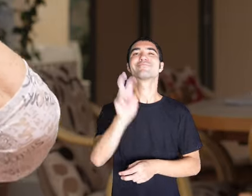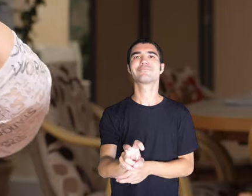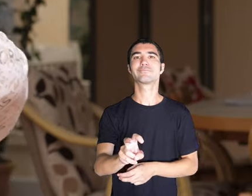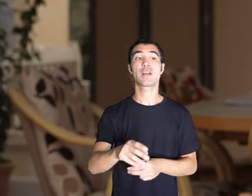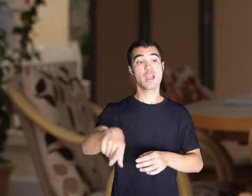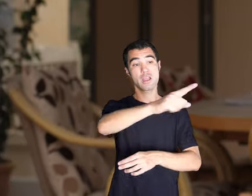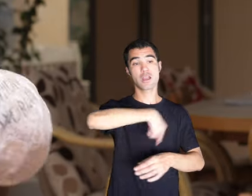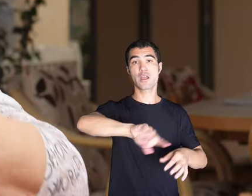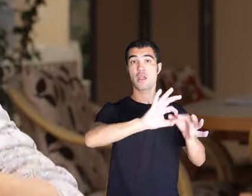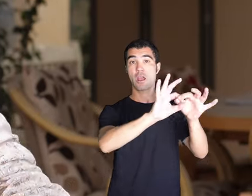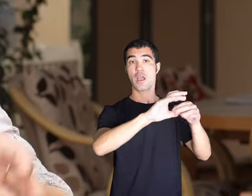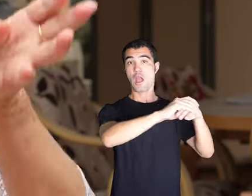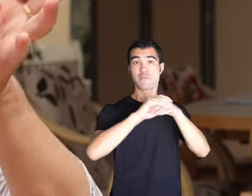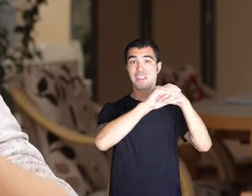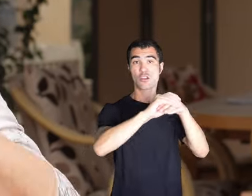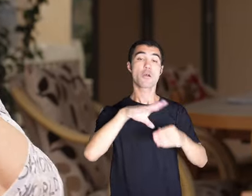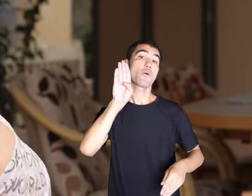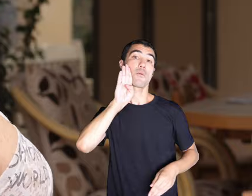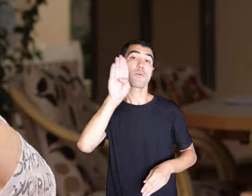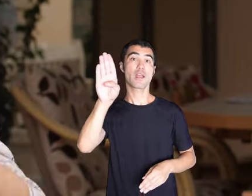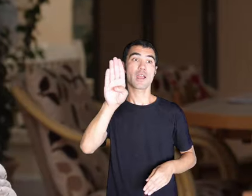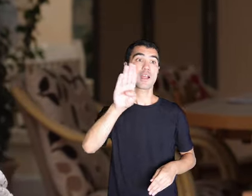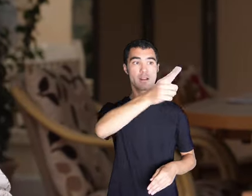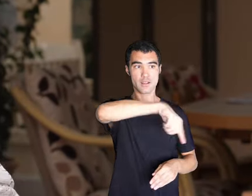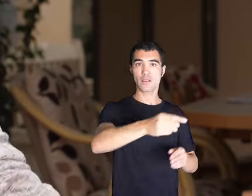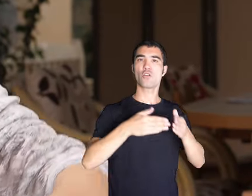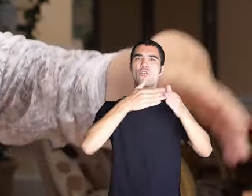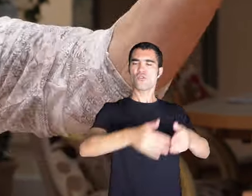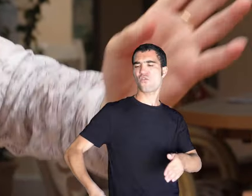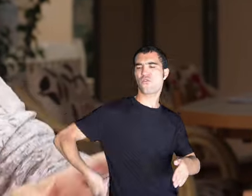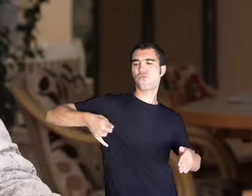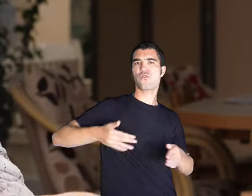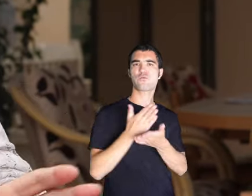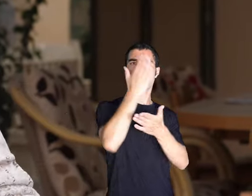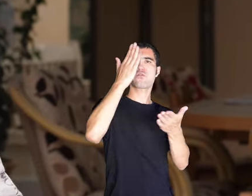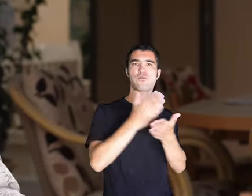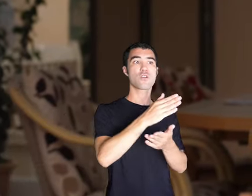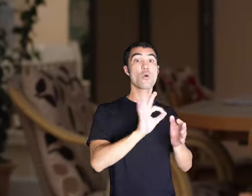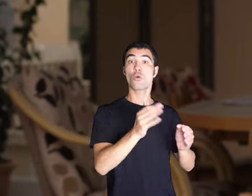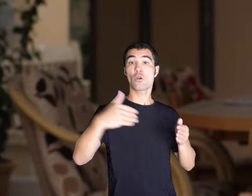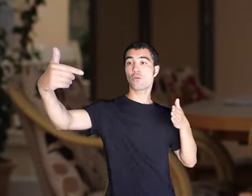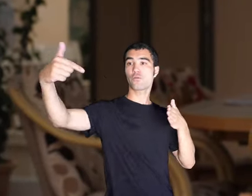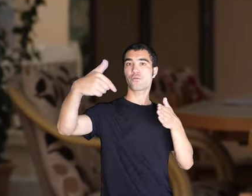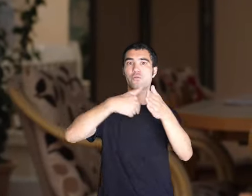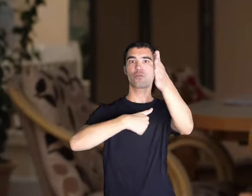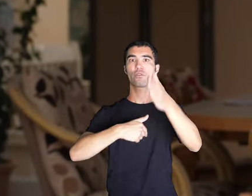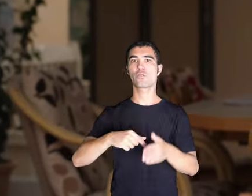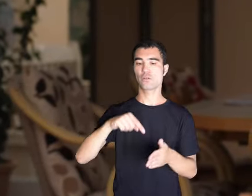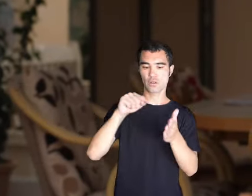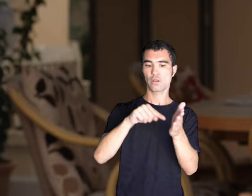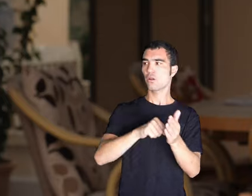unos amigos belgas, que ellos salían con su lanza, le dijeron, el bebé ha nacido. Mi marido pensaba que yo